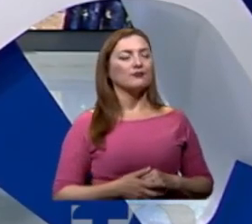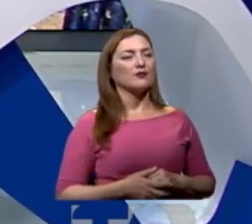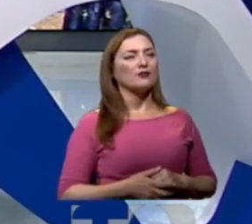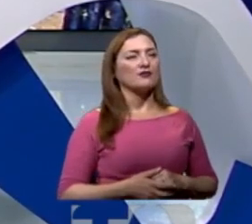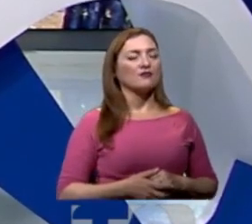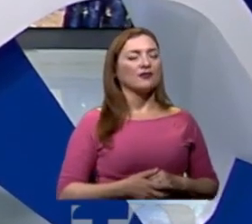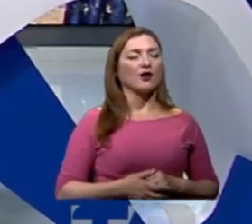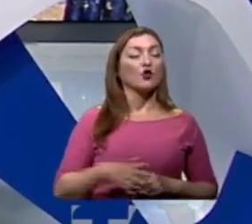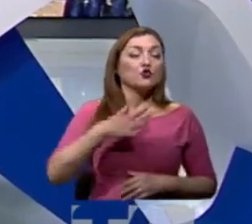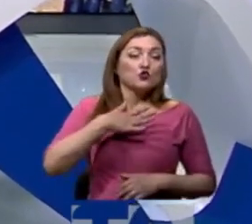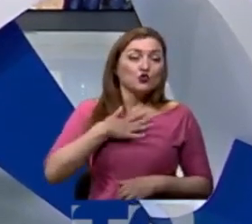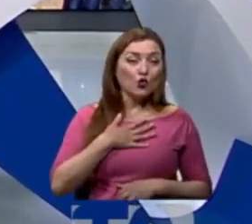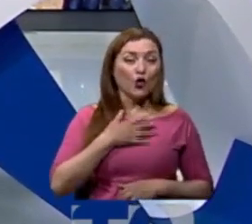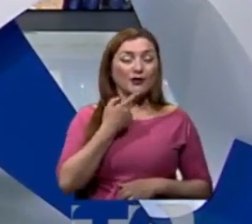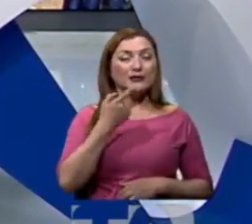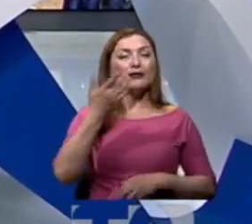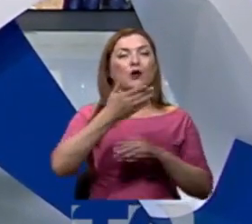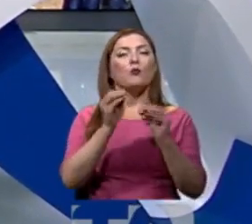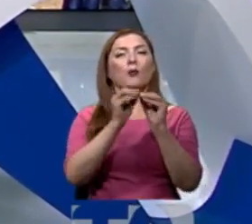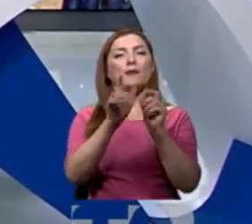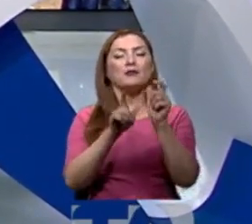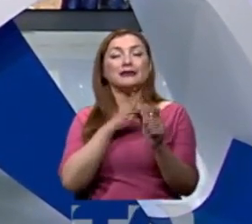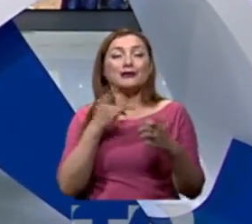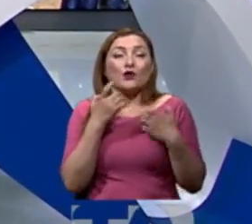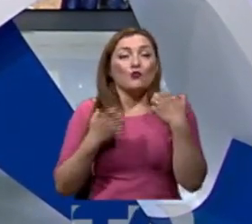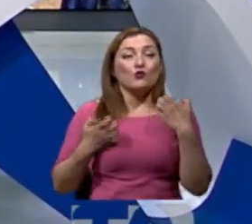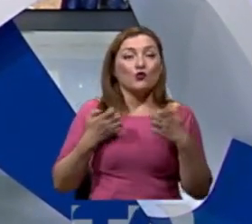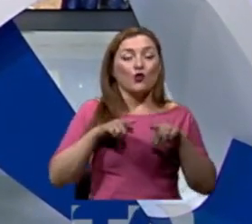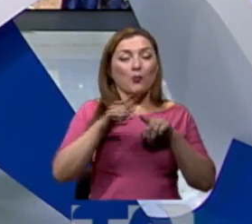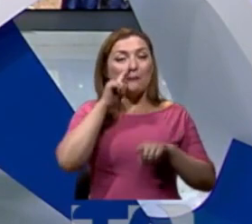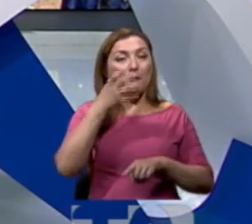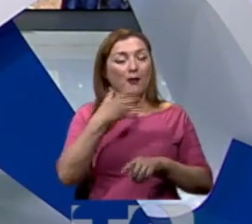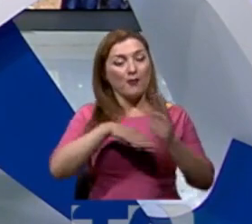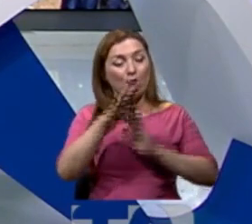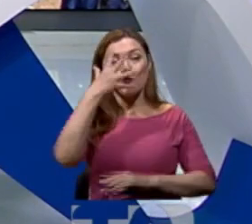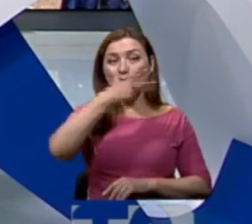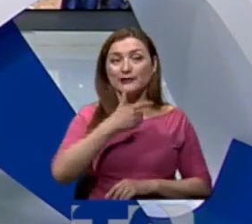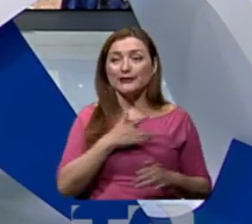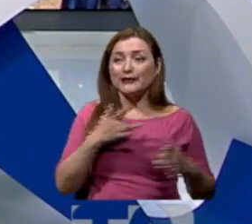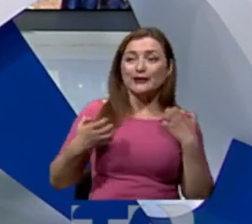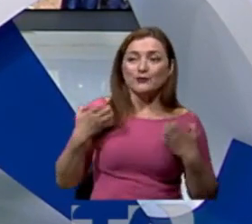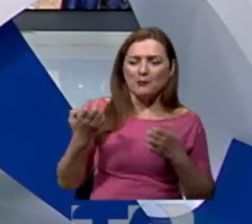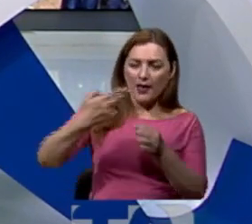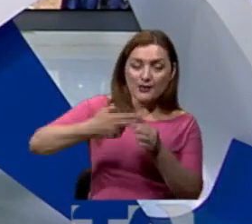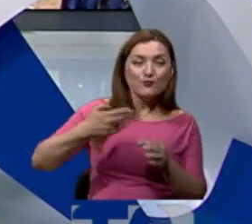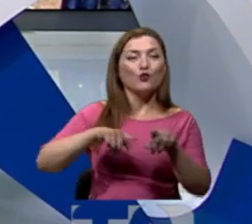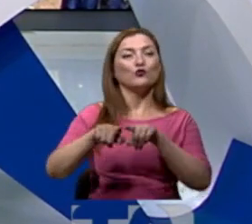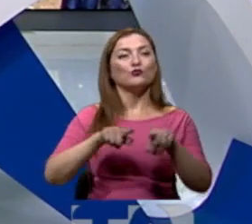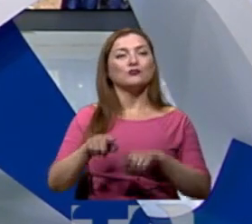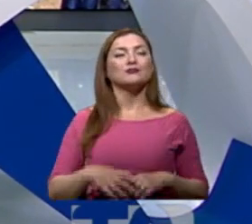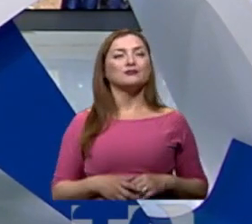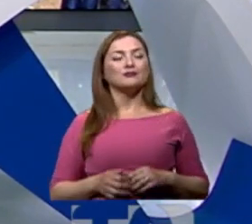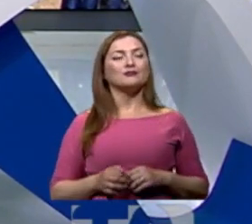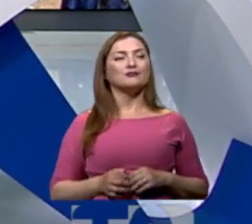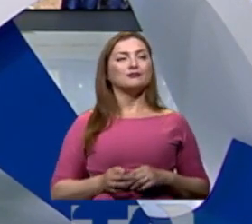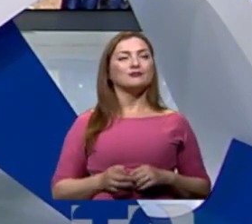que escucho que mucha gente está emocionada con el concurso de la guagua más linda. Así que concursen, participen,